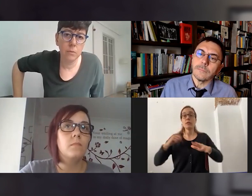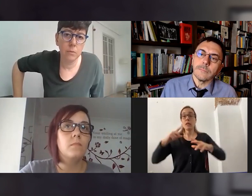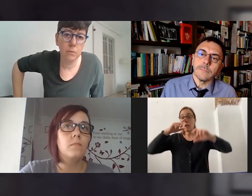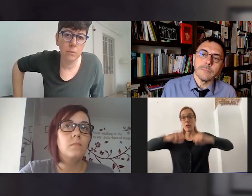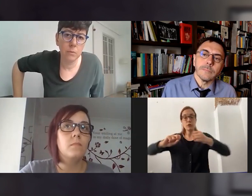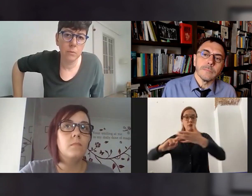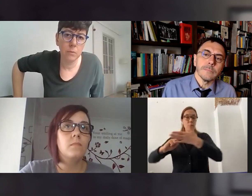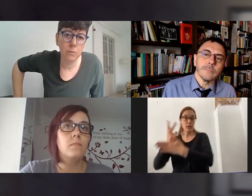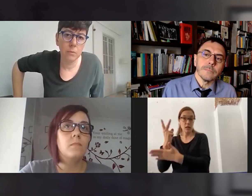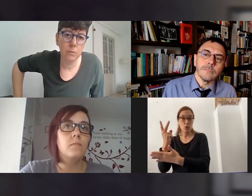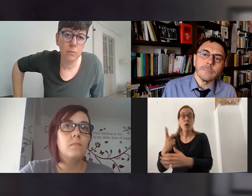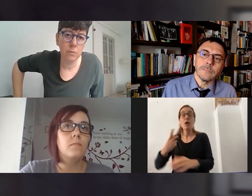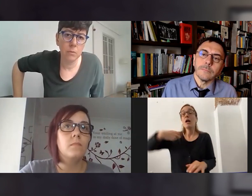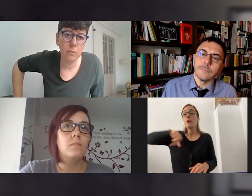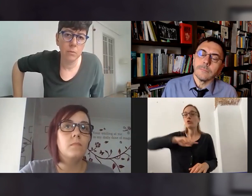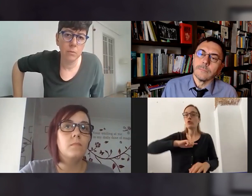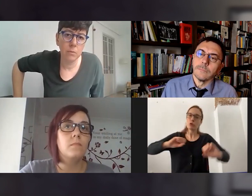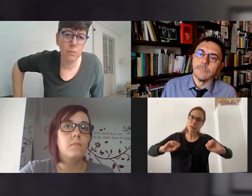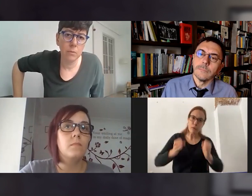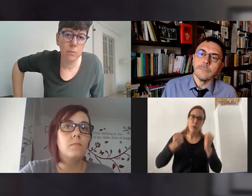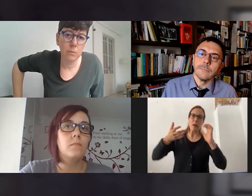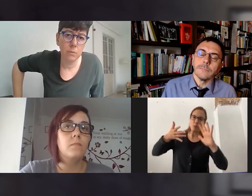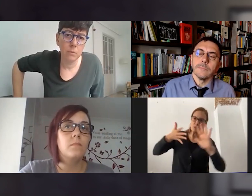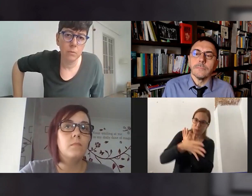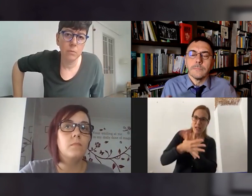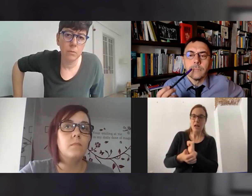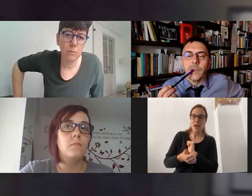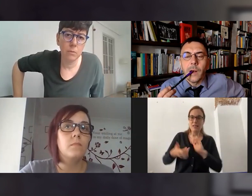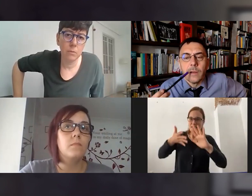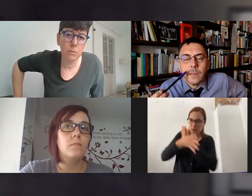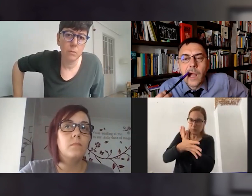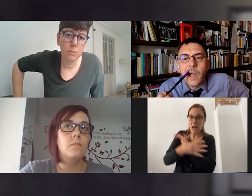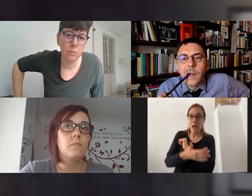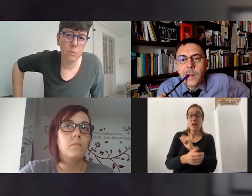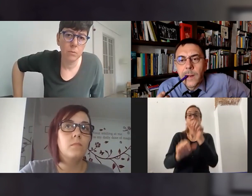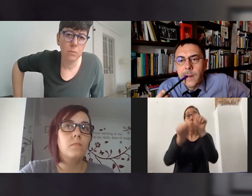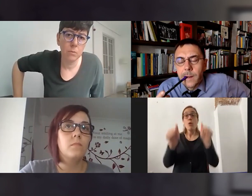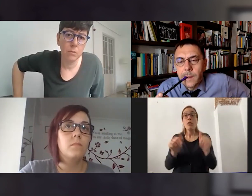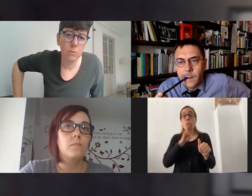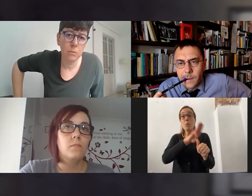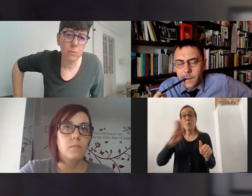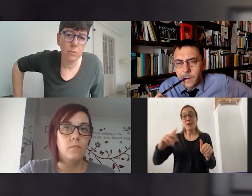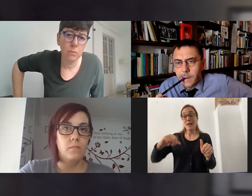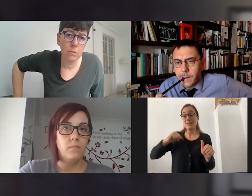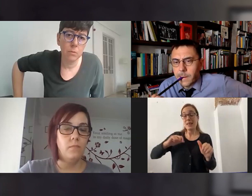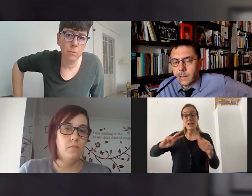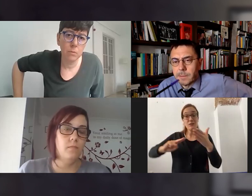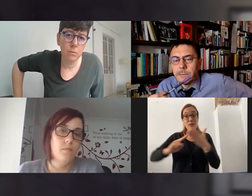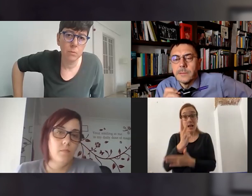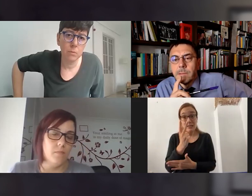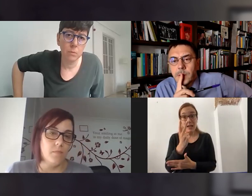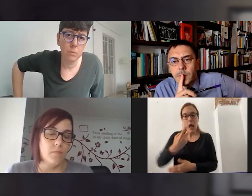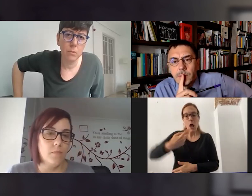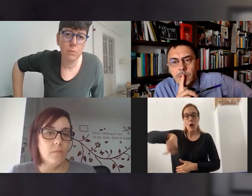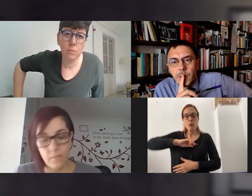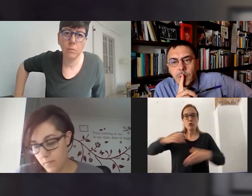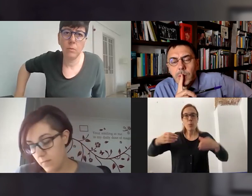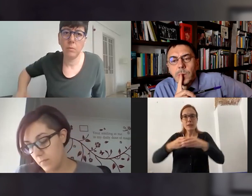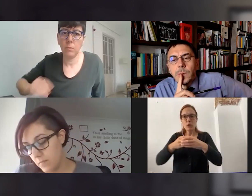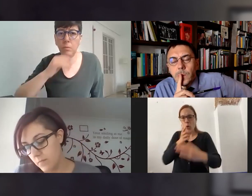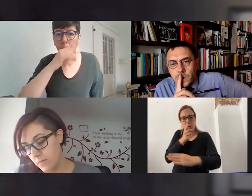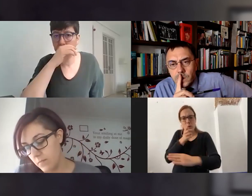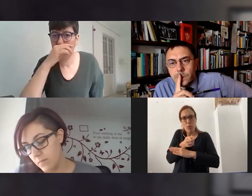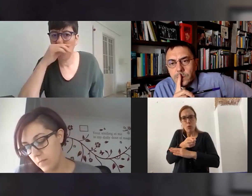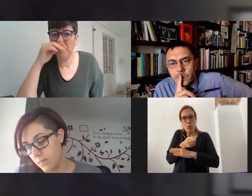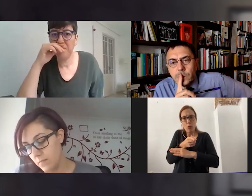hicimos hace una semana. ¿Pero cómo actuamos? Cuando el modelo del Partido Popular fracasa en las residencias, nuestro partido tiene la obligación de echar raíces entre